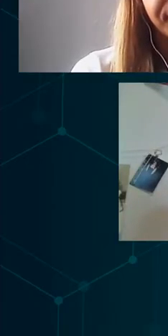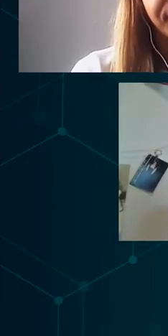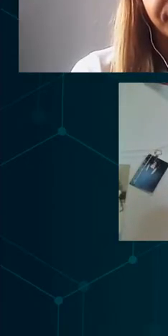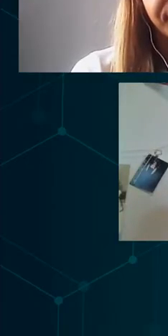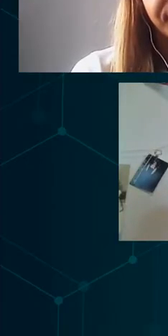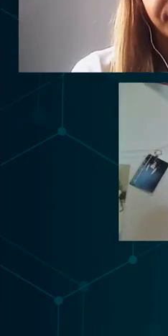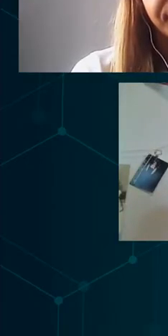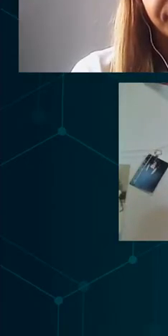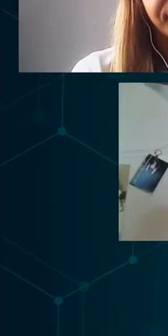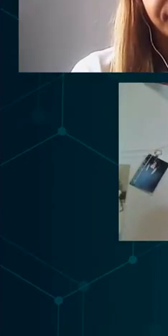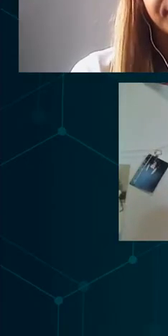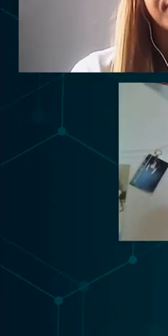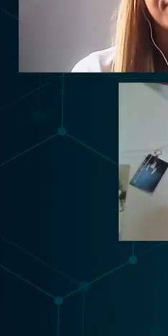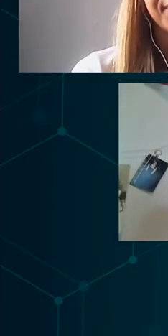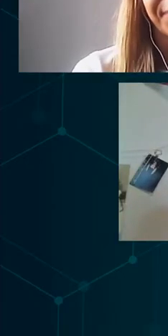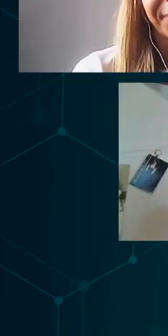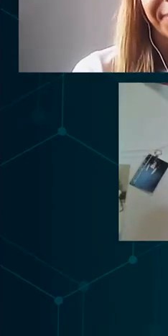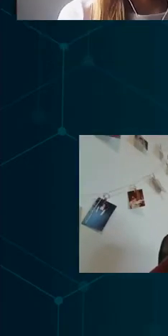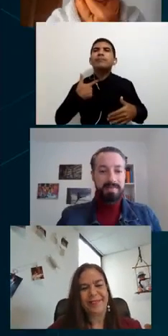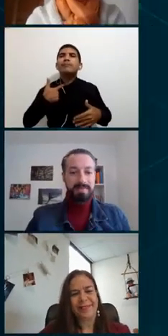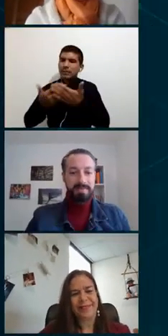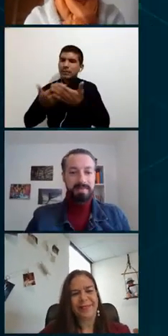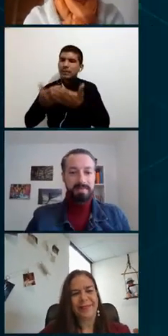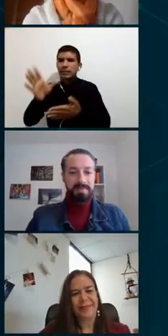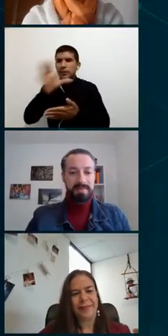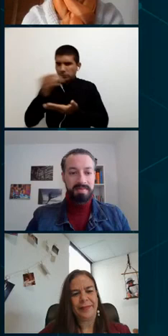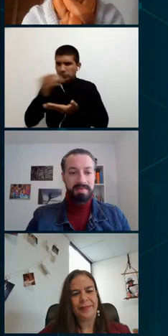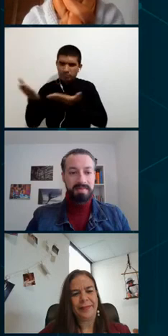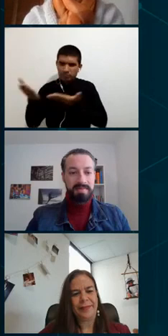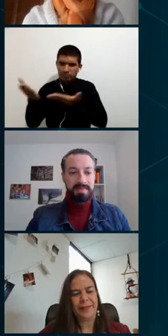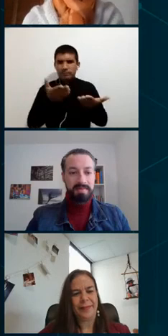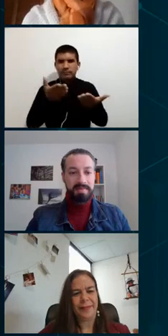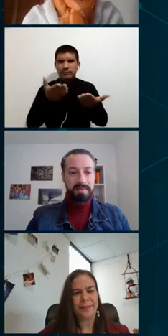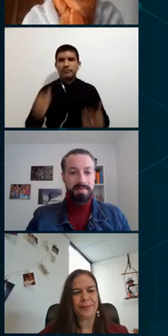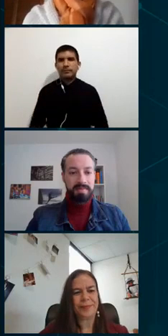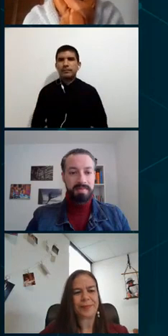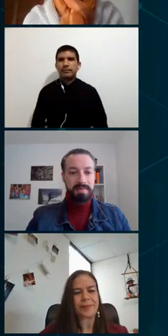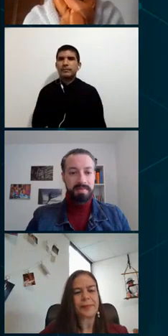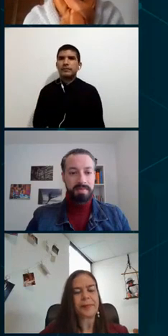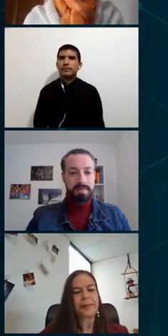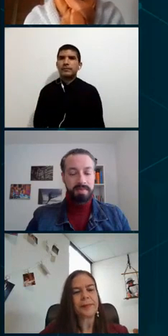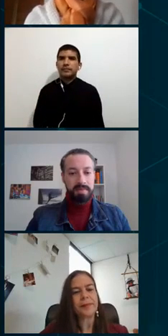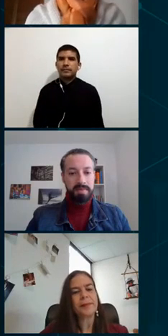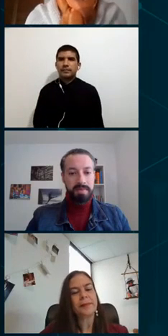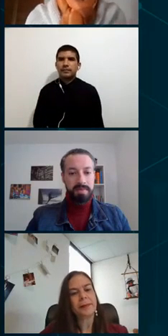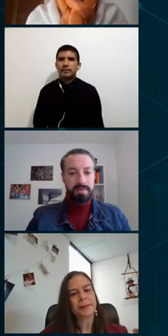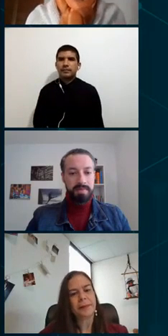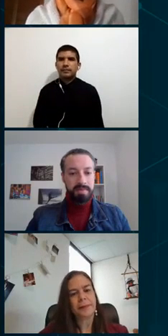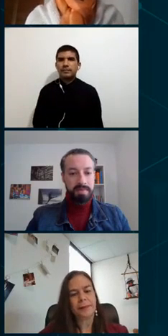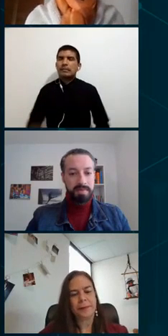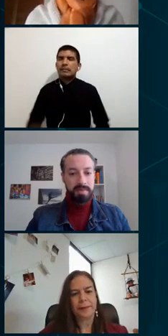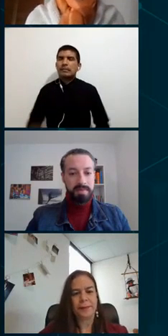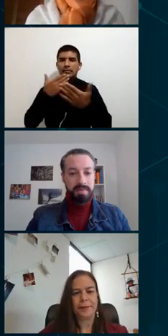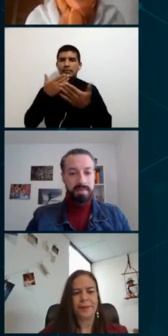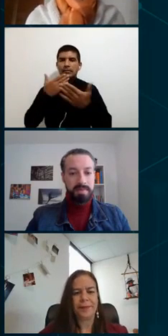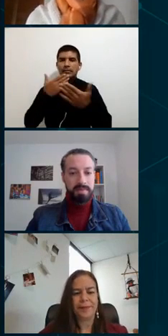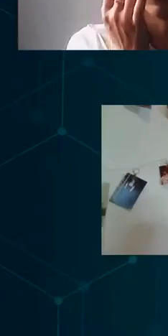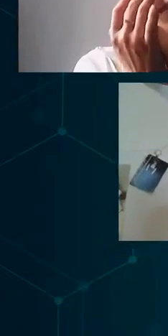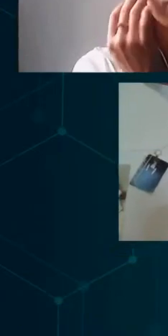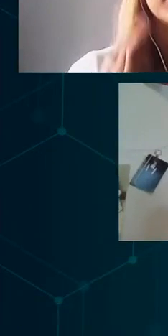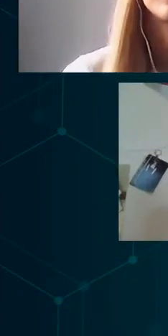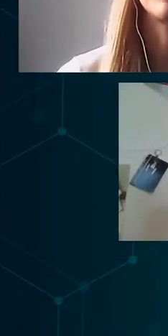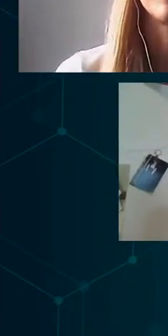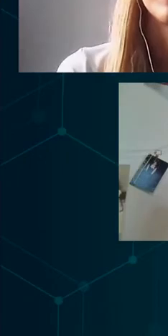gracias a todos y bienvenidos. Mil gracias, equipo. Bueno, entonces aquí estamos. Somos nosotros